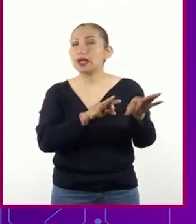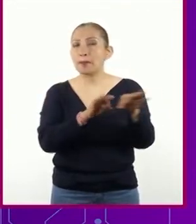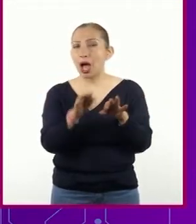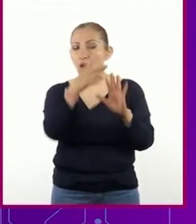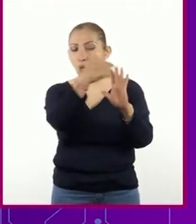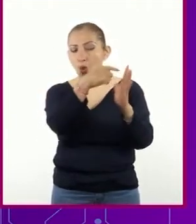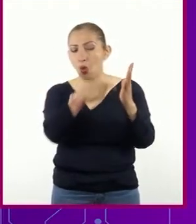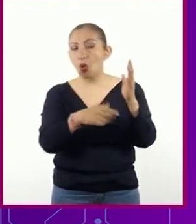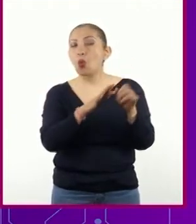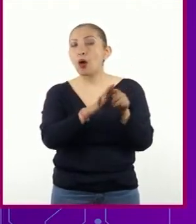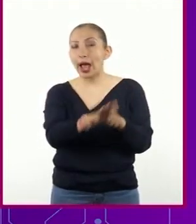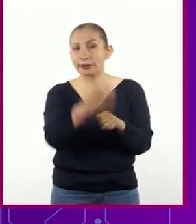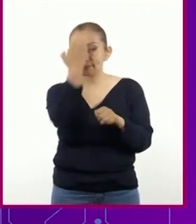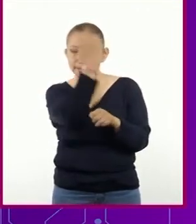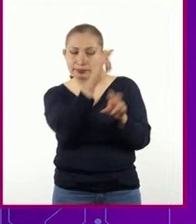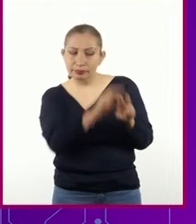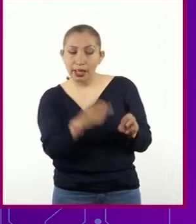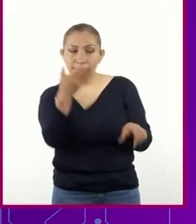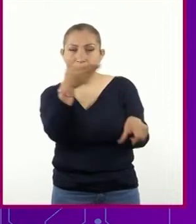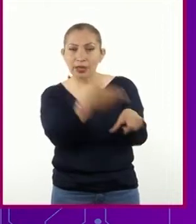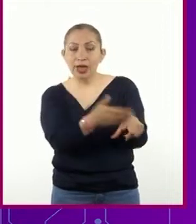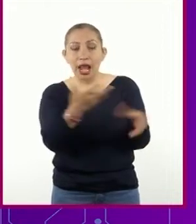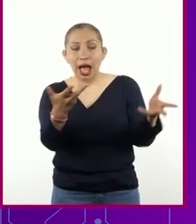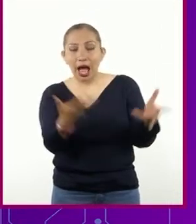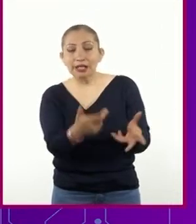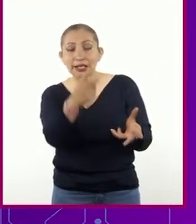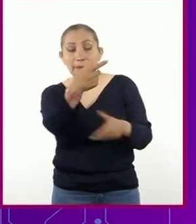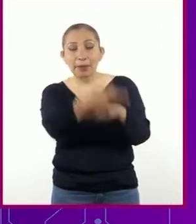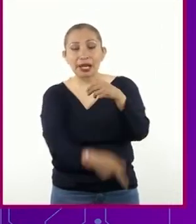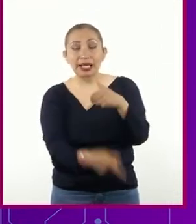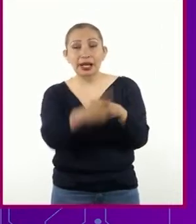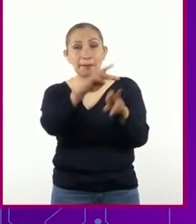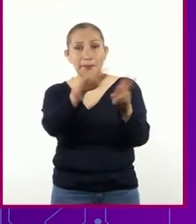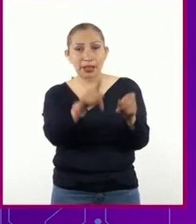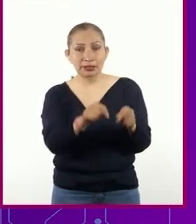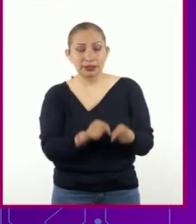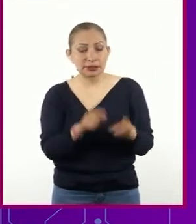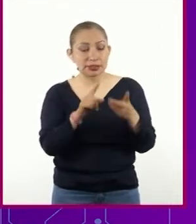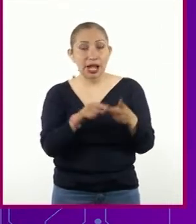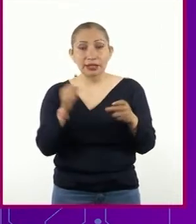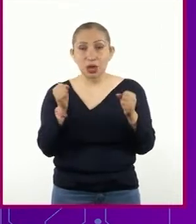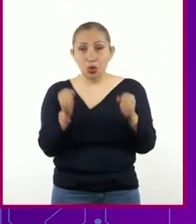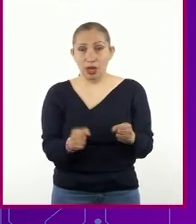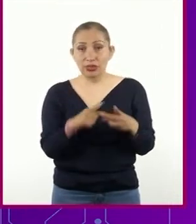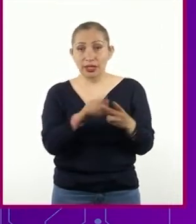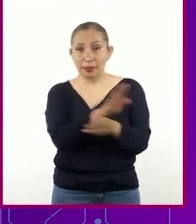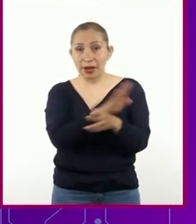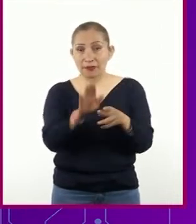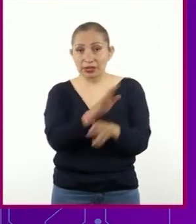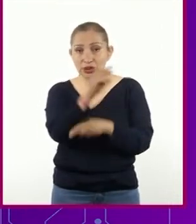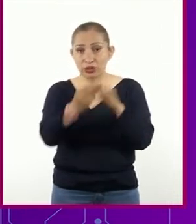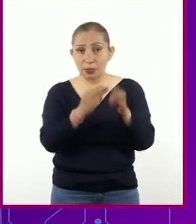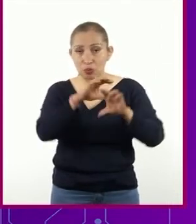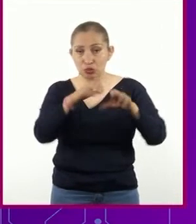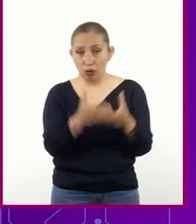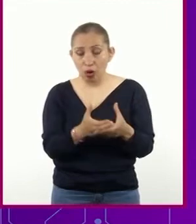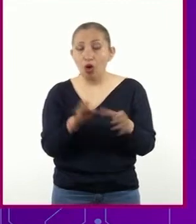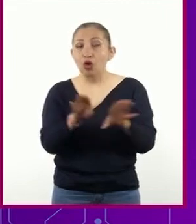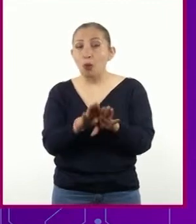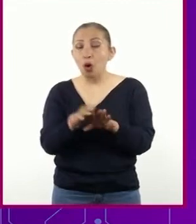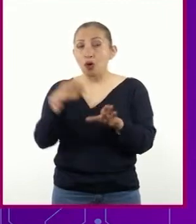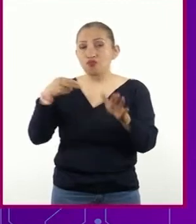funciones fueron analizar y sancionar las acciones que amenazaban la paz, la seguridad y el bienestar del mundo, como